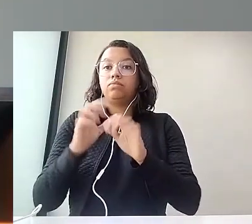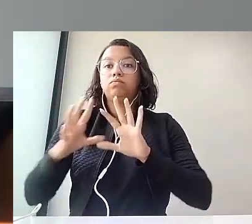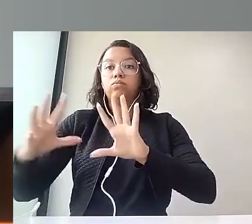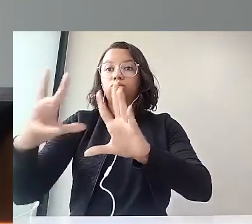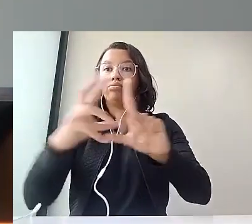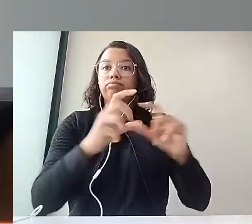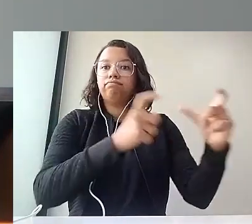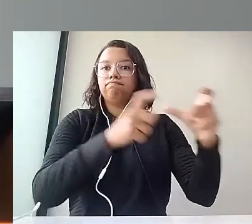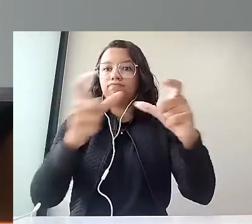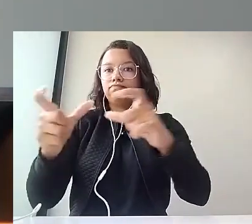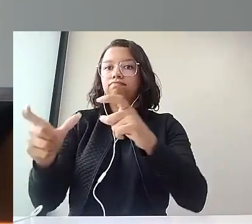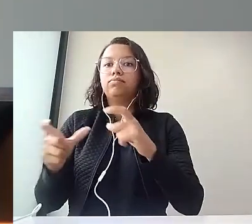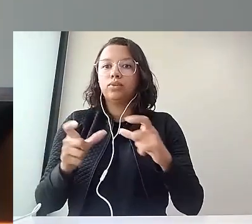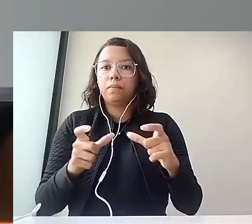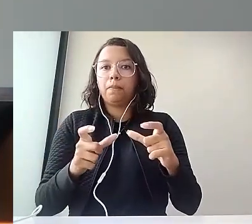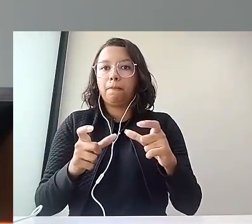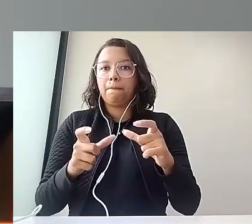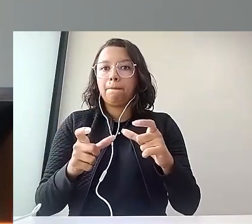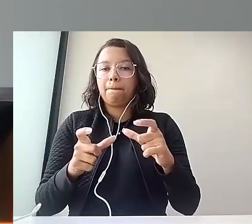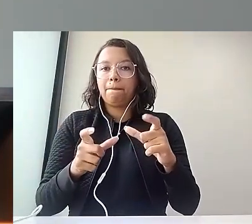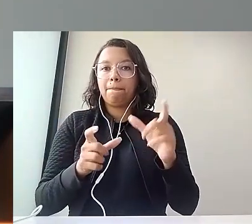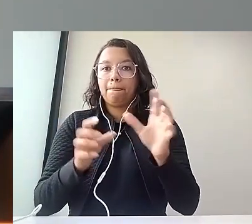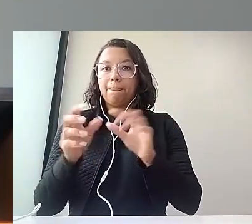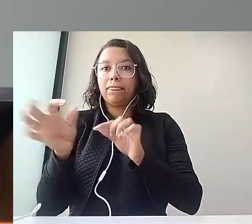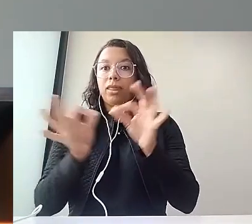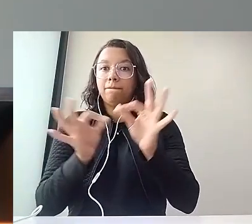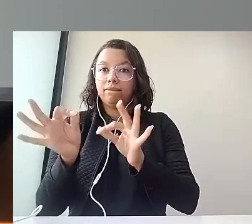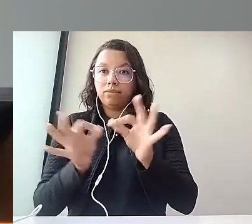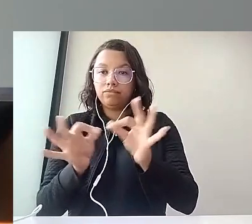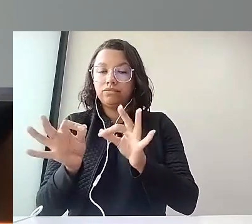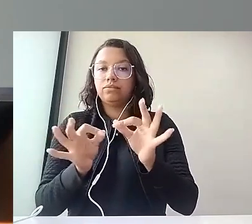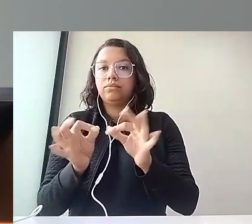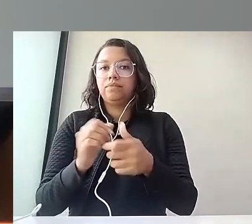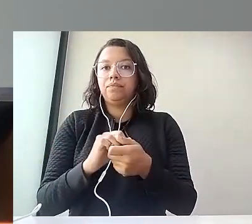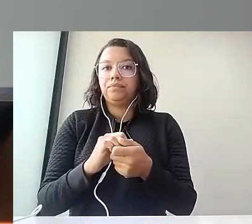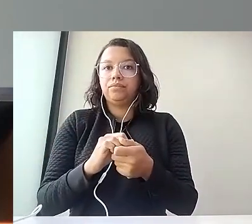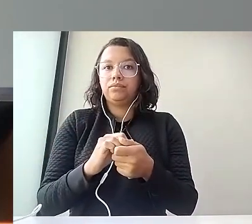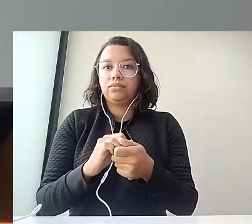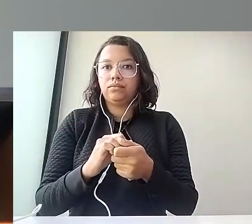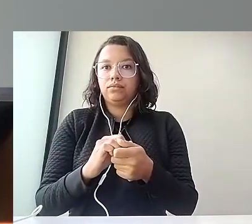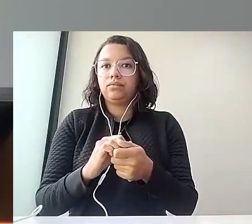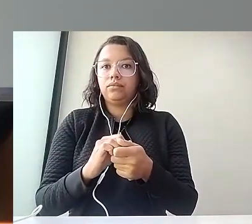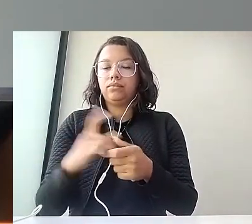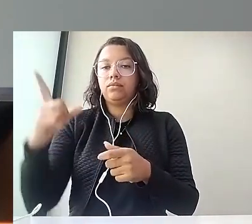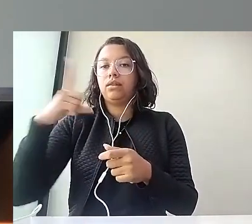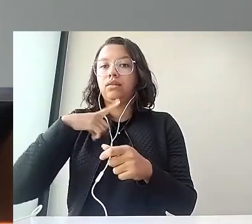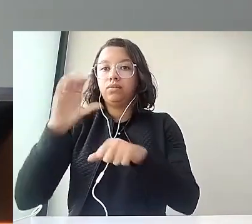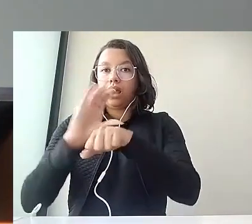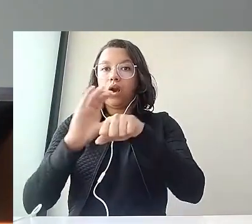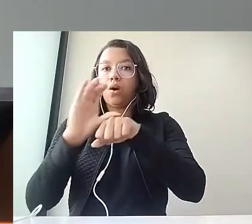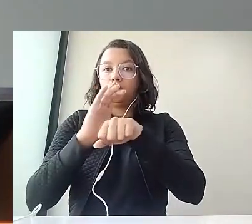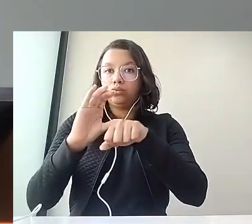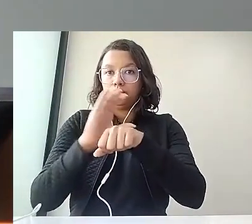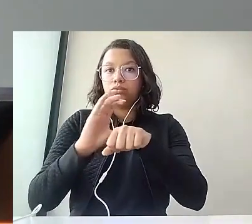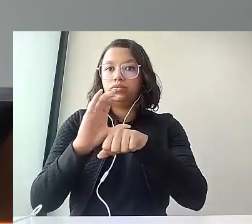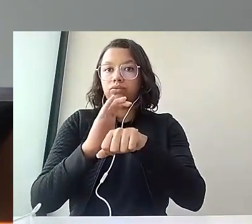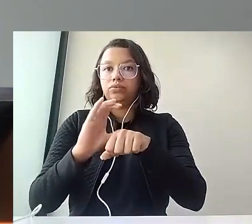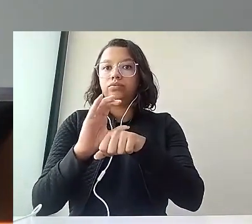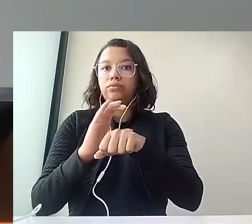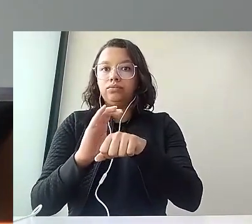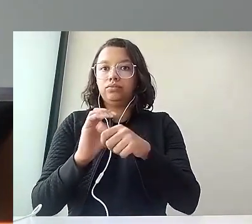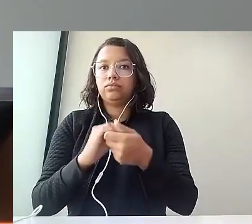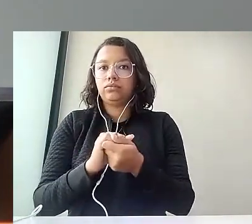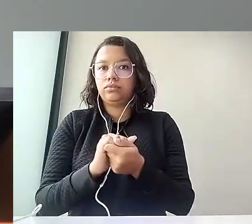para reformar el ejército. Tuvimos una constitución naval, una constitución de las finanzas, una de